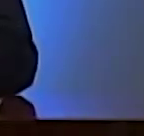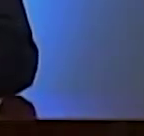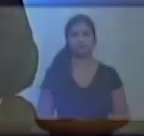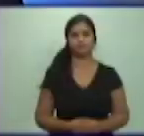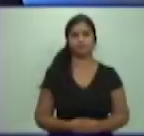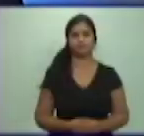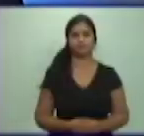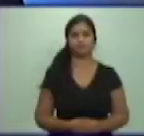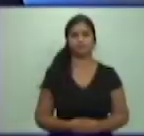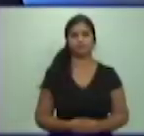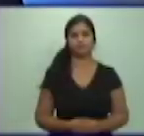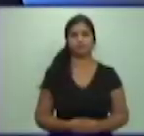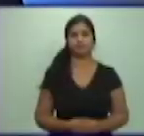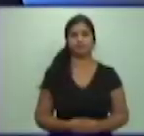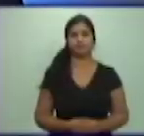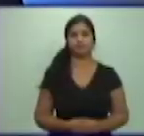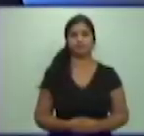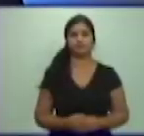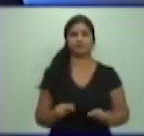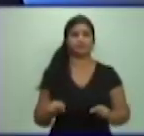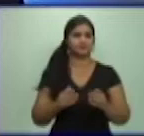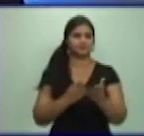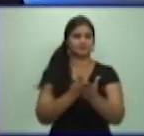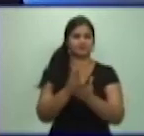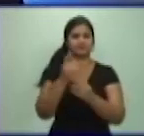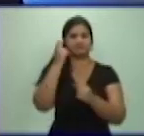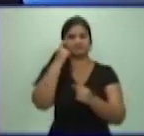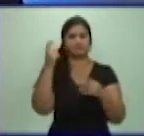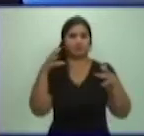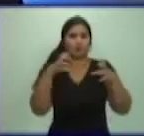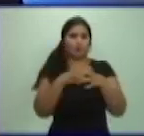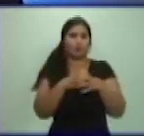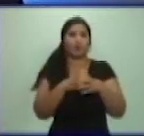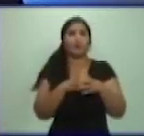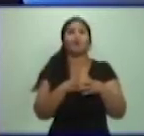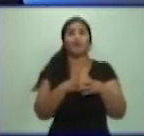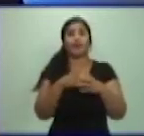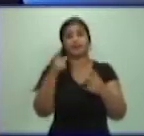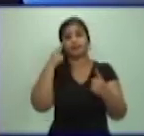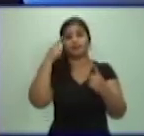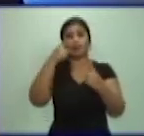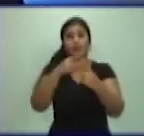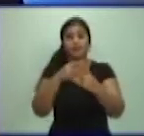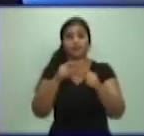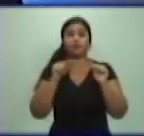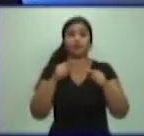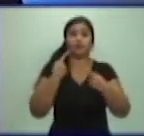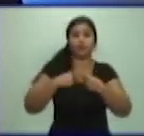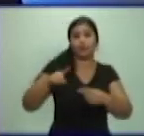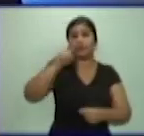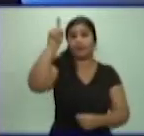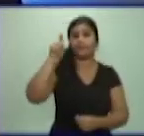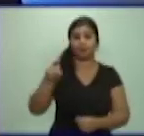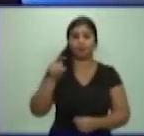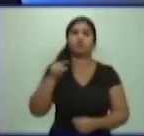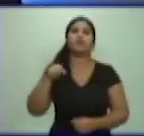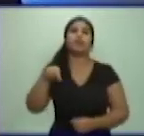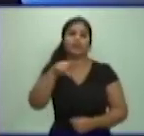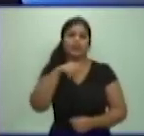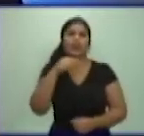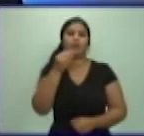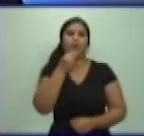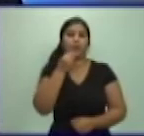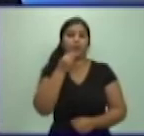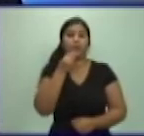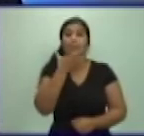vamos a ver un grupo de objetivos, un grupo de preguntas, posibles preguntas que puedan medirse en el